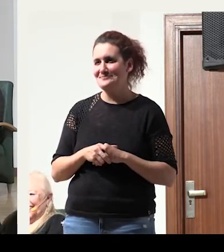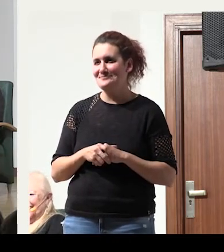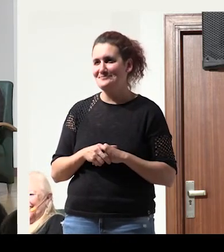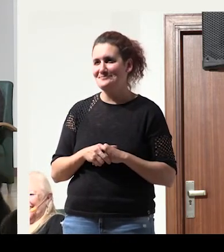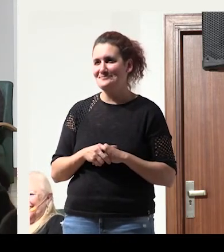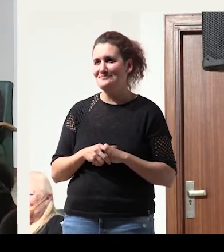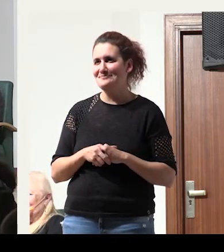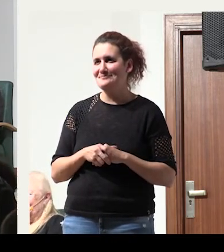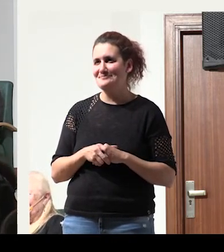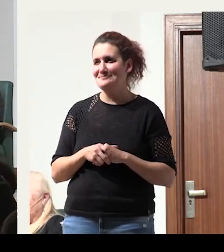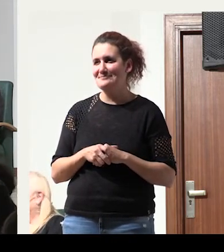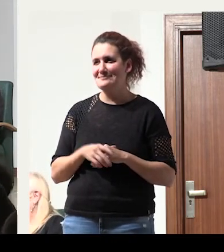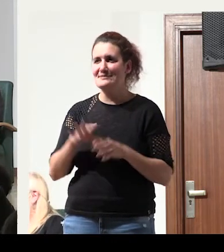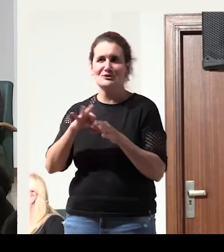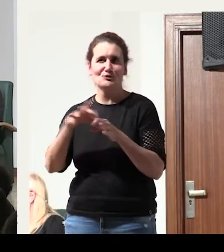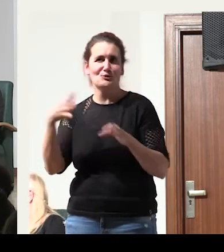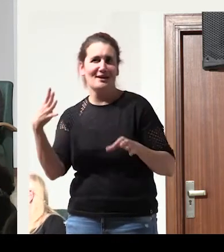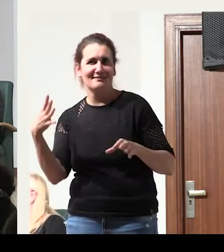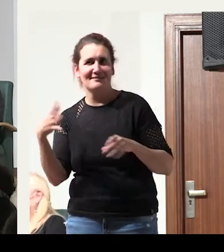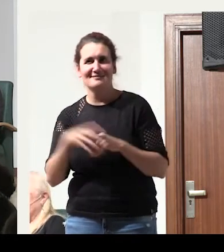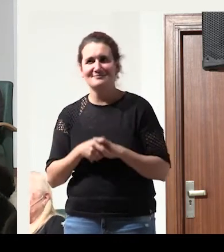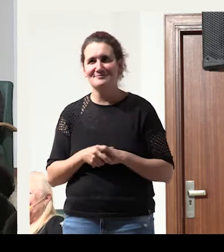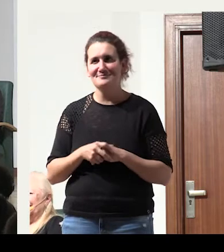Qué suerte.